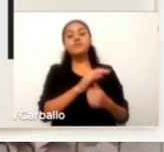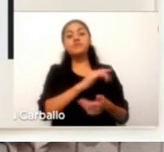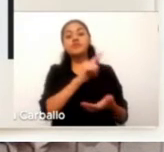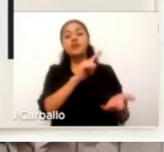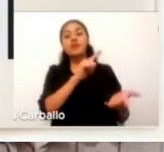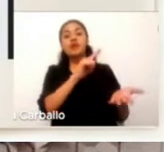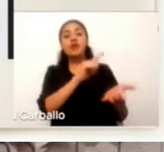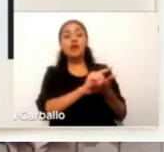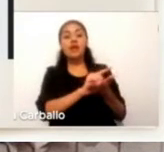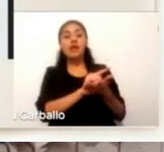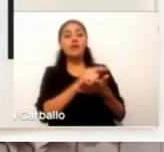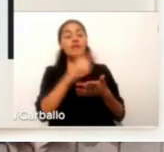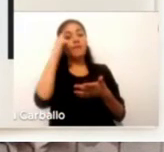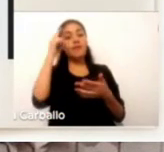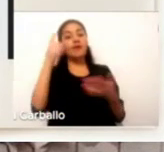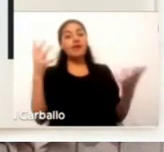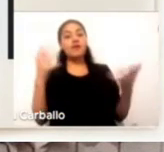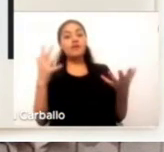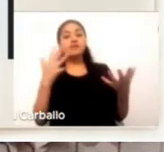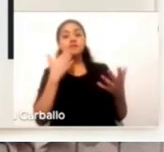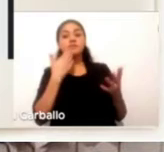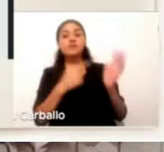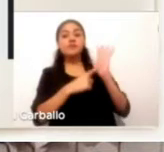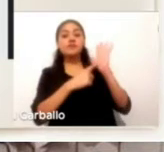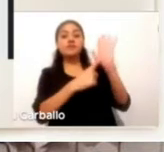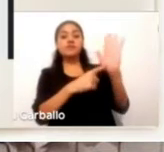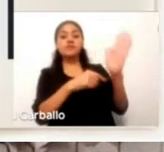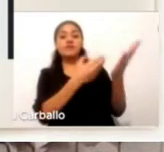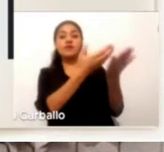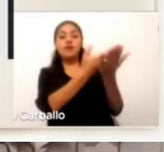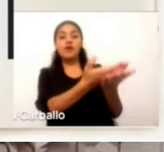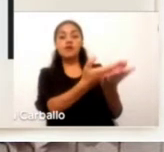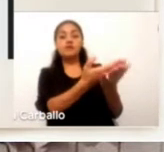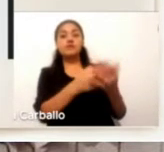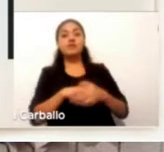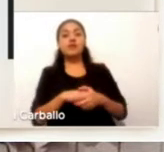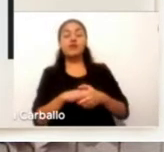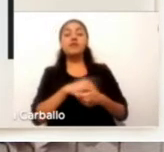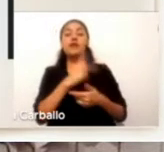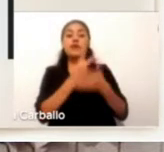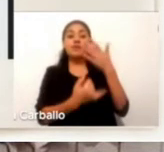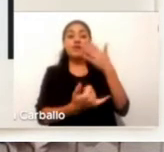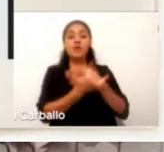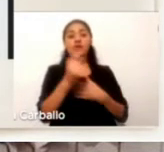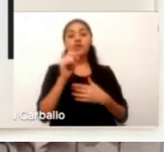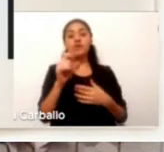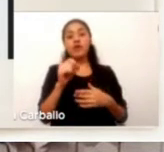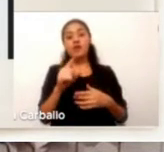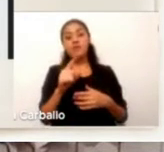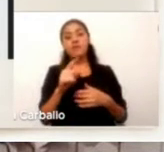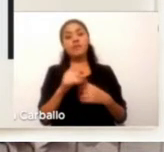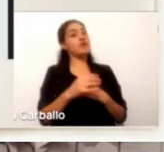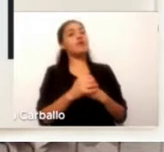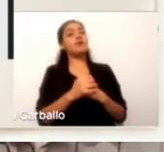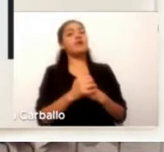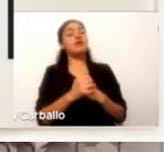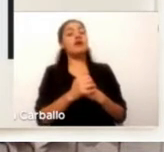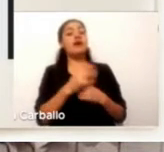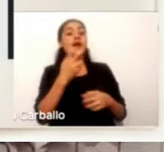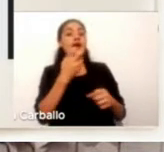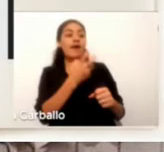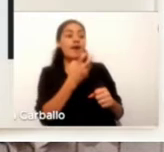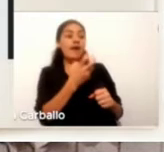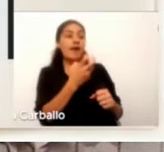oportuna las impugnaciones presentadas. En el proyecto se propone calificar el agravio como infundado por las